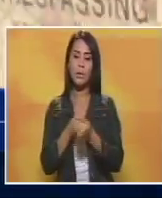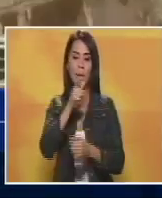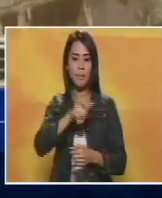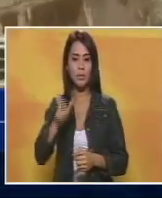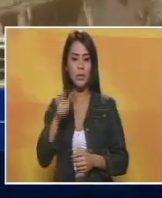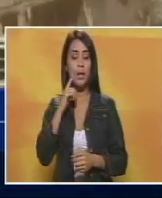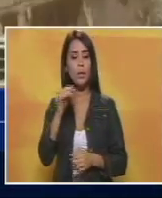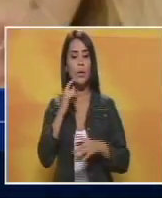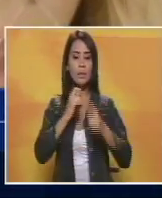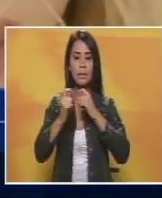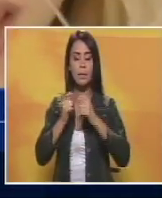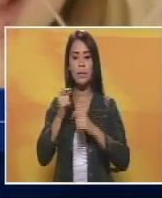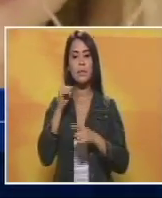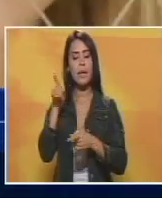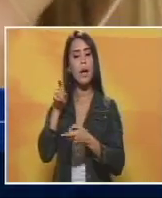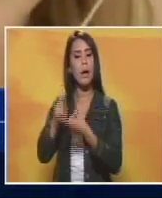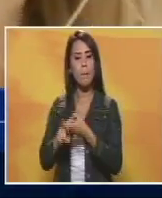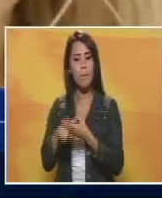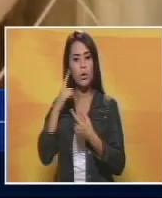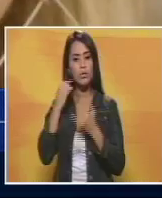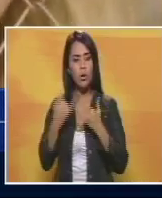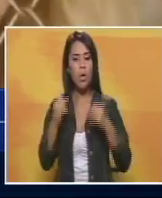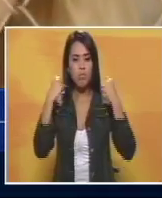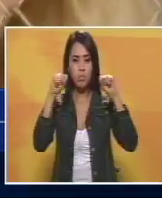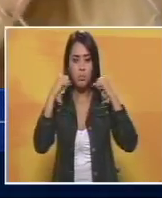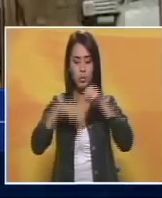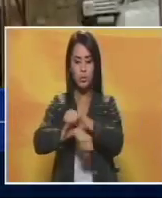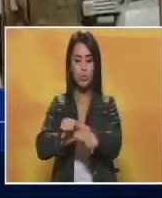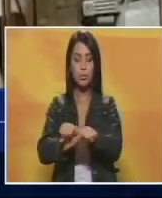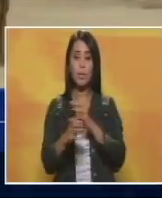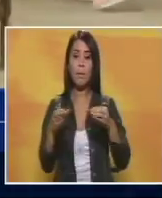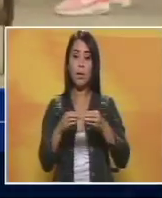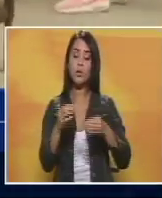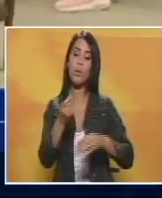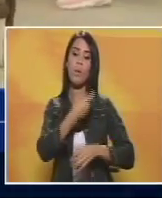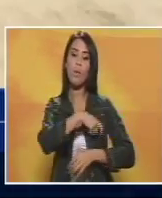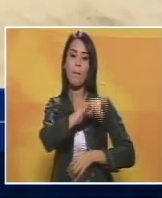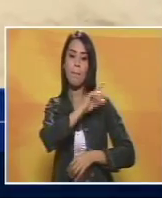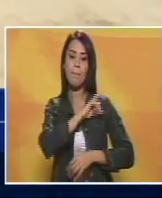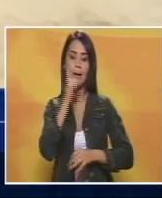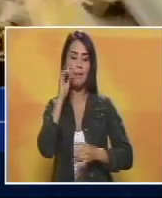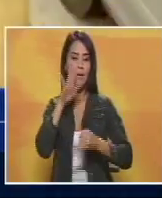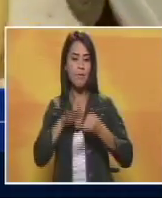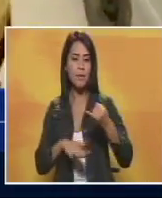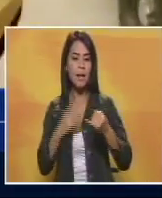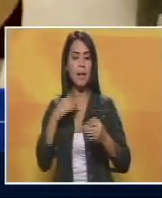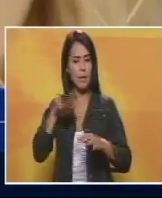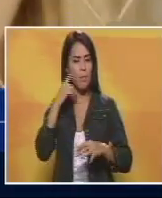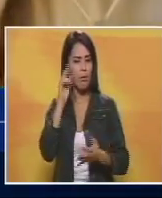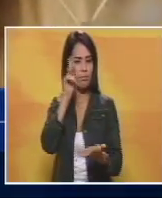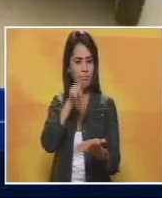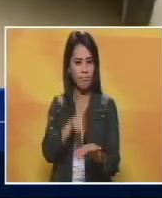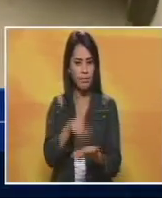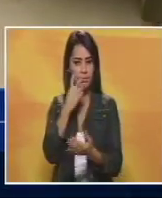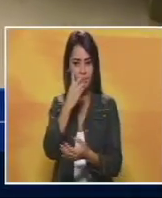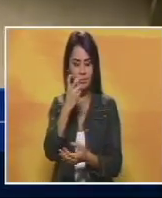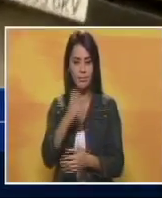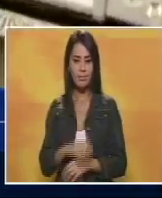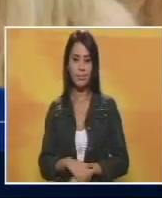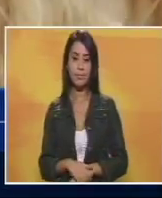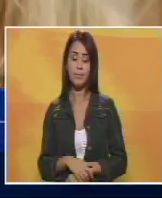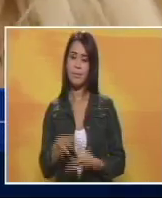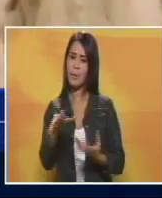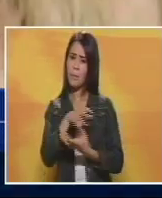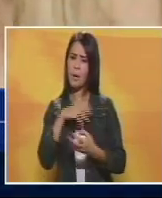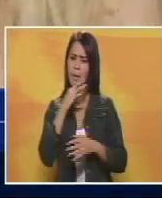la colombiana dijo que Piqué se encuentra entrenando con la selección de España para el Mundial, pero de llegar a la final, ella podría ir a verlo. Así desmintió los